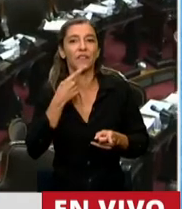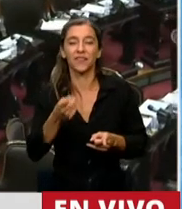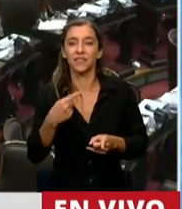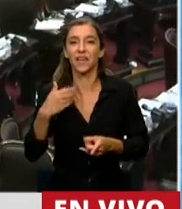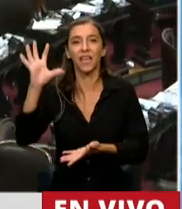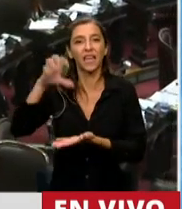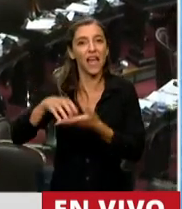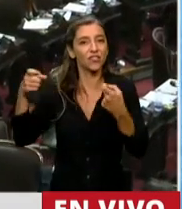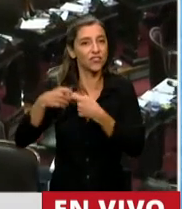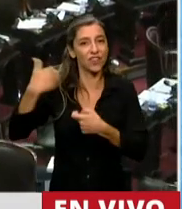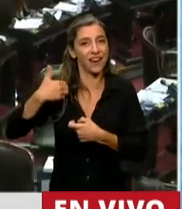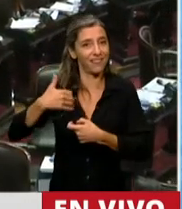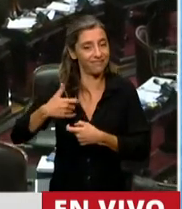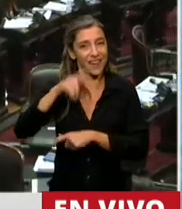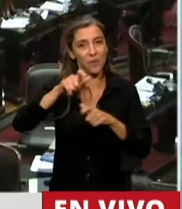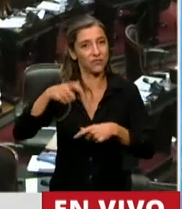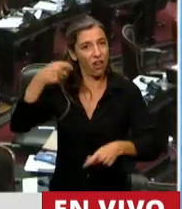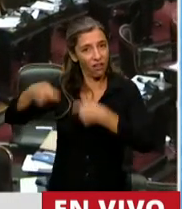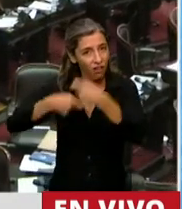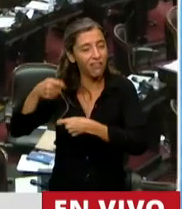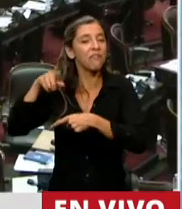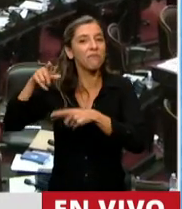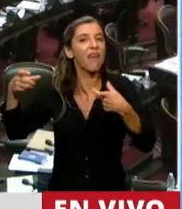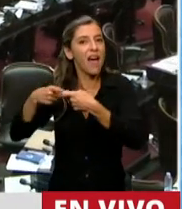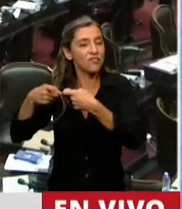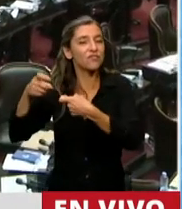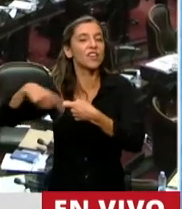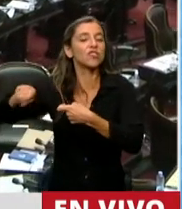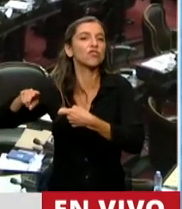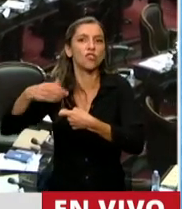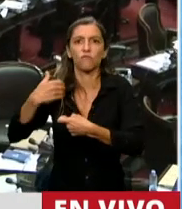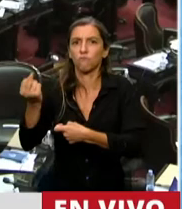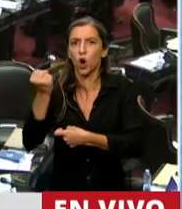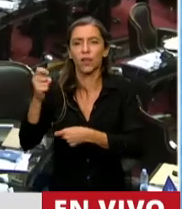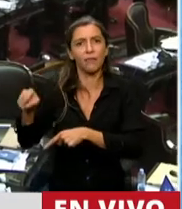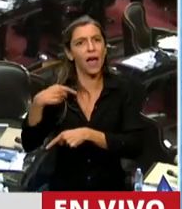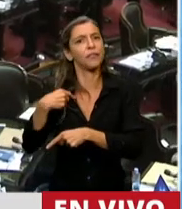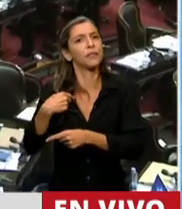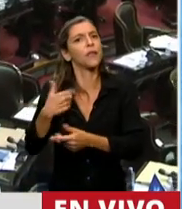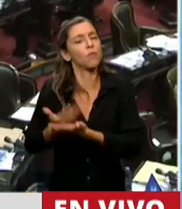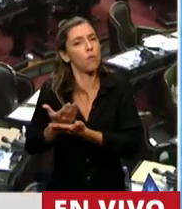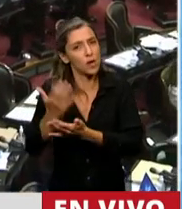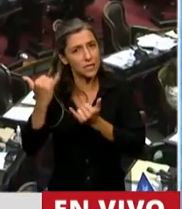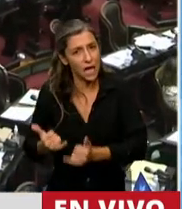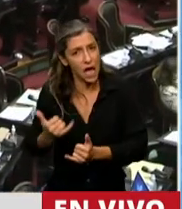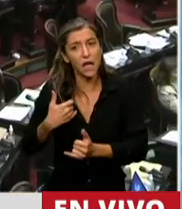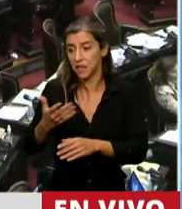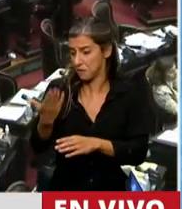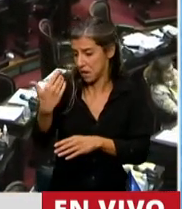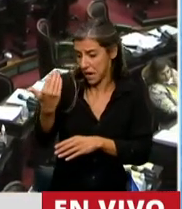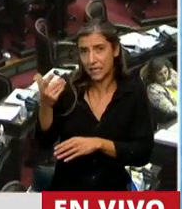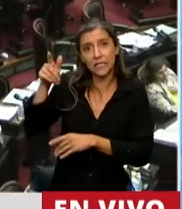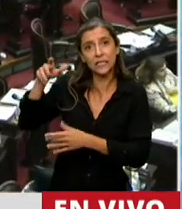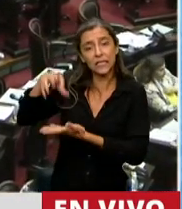diputados haciendo conocer sus propuestas. Asociación que ha sido galardonada